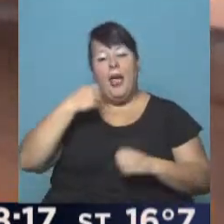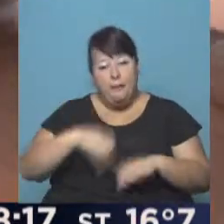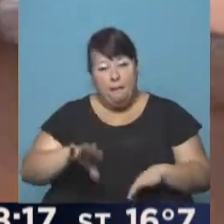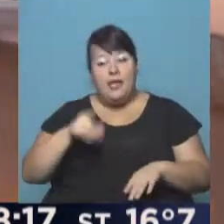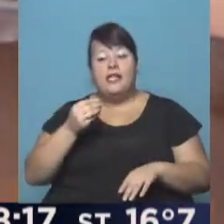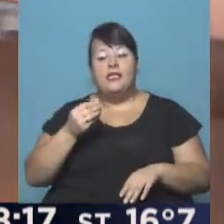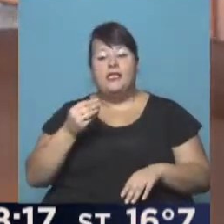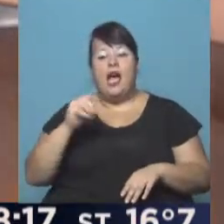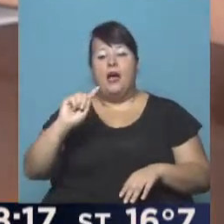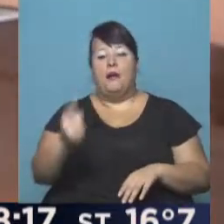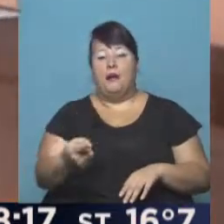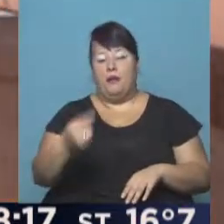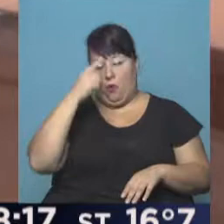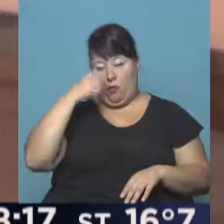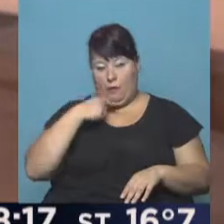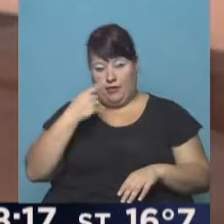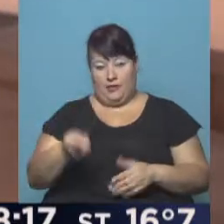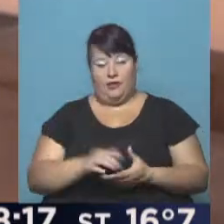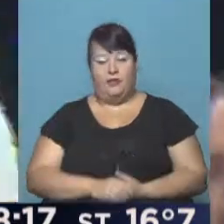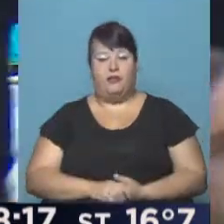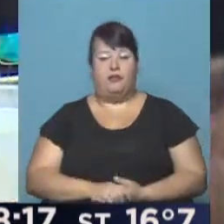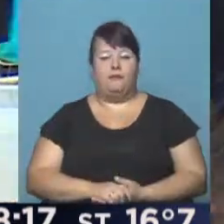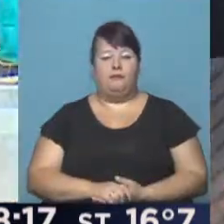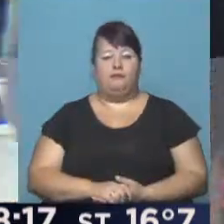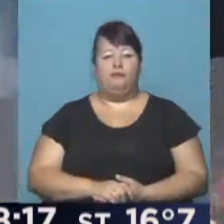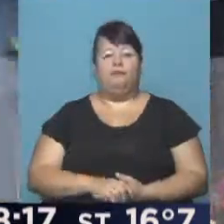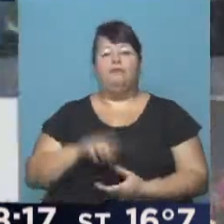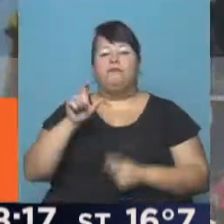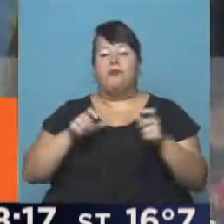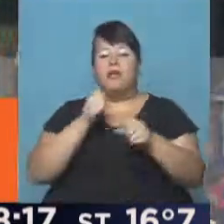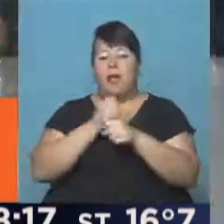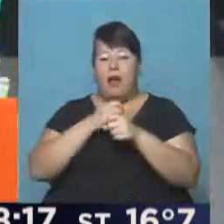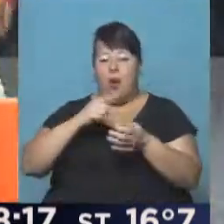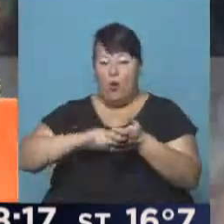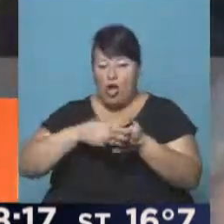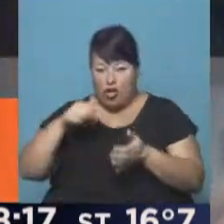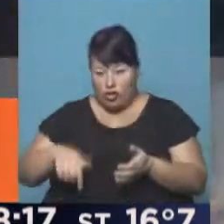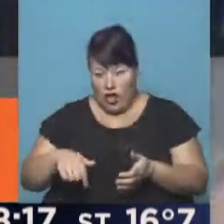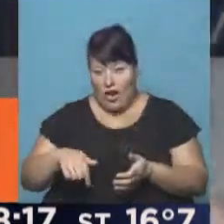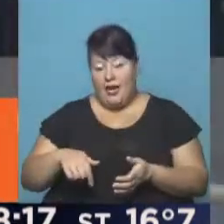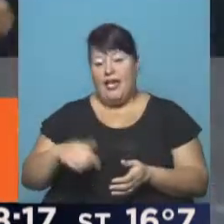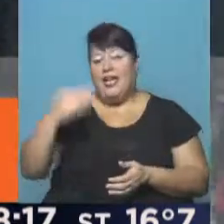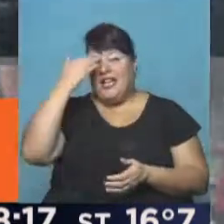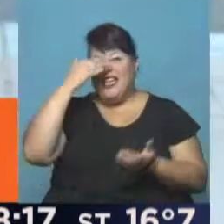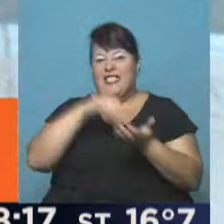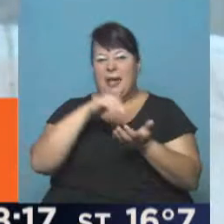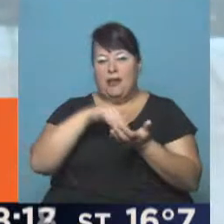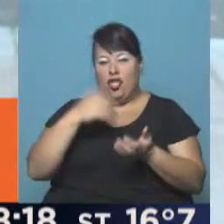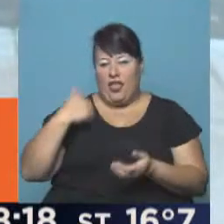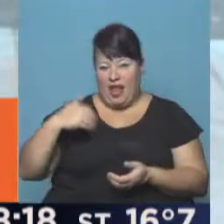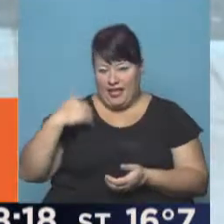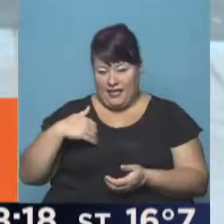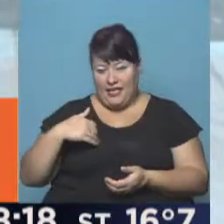regir a partir del próximo mes millones de personas de la ciudad de buenos aires- 15 millones en el país